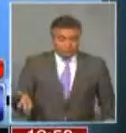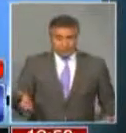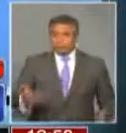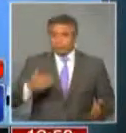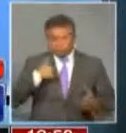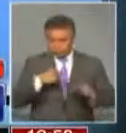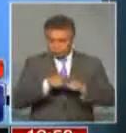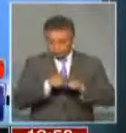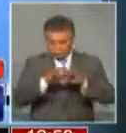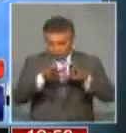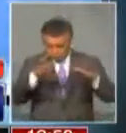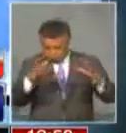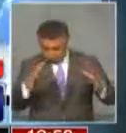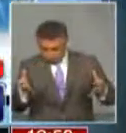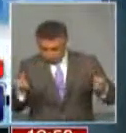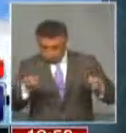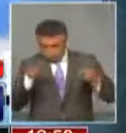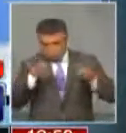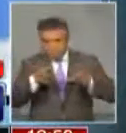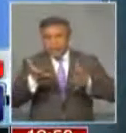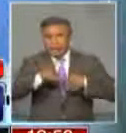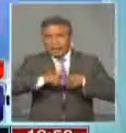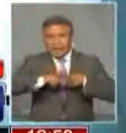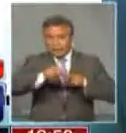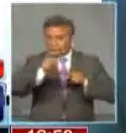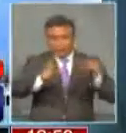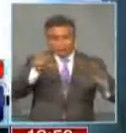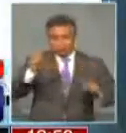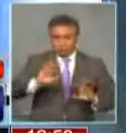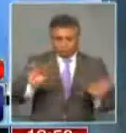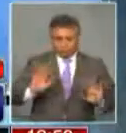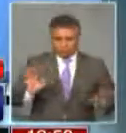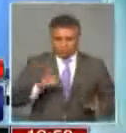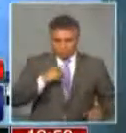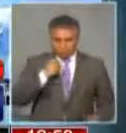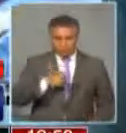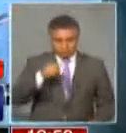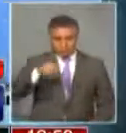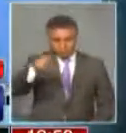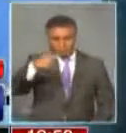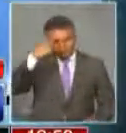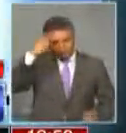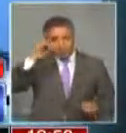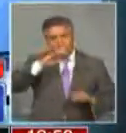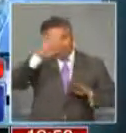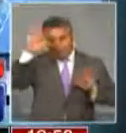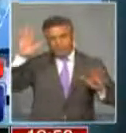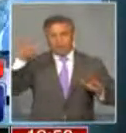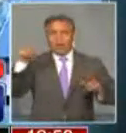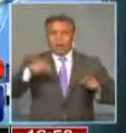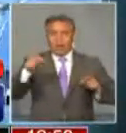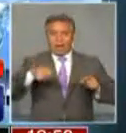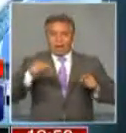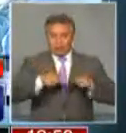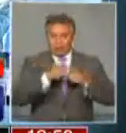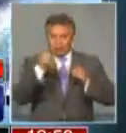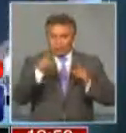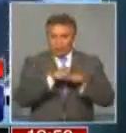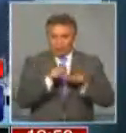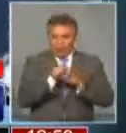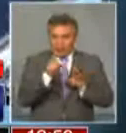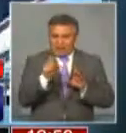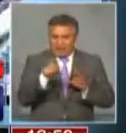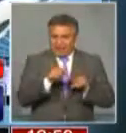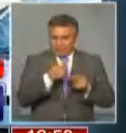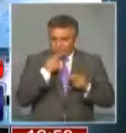una bolita de cristal para saber qué es lo que está haciendo cada una de las personas. Me imagino, pero en este caso es una persona que está en la palestra por un caso público que